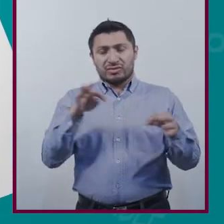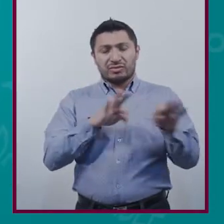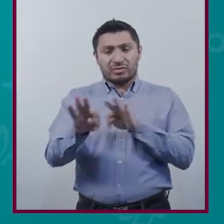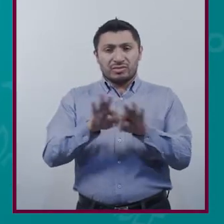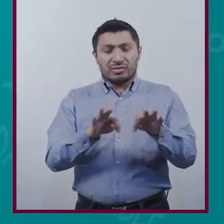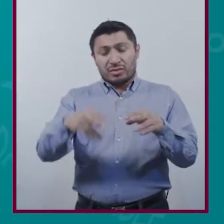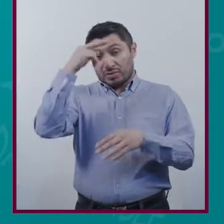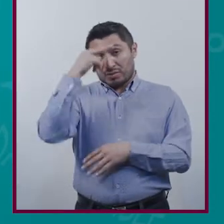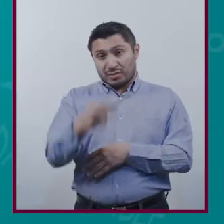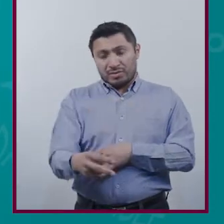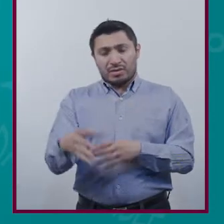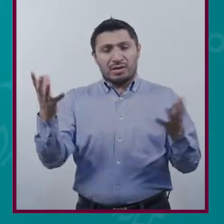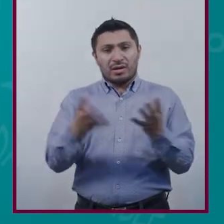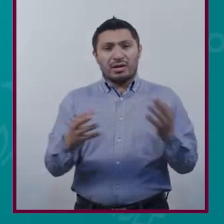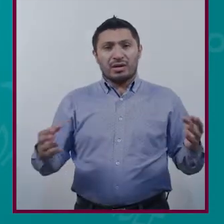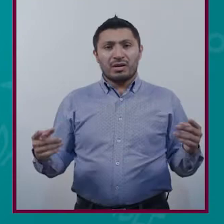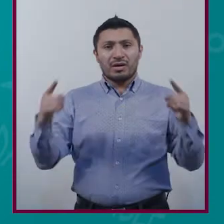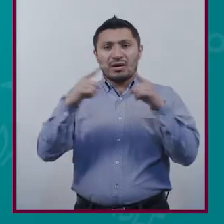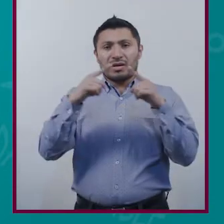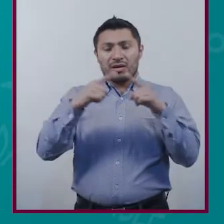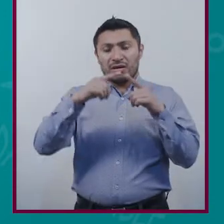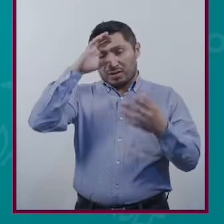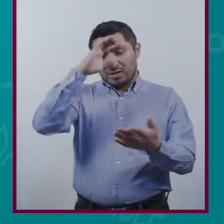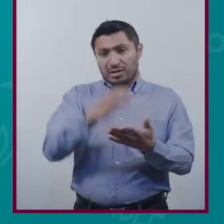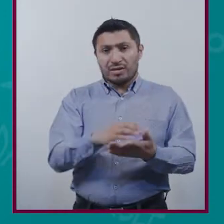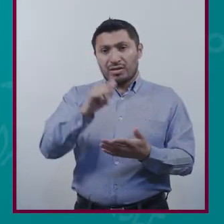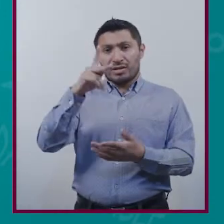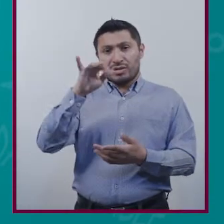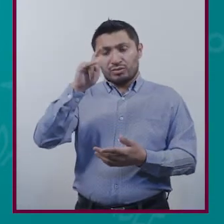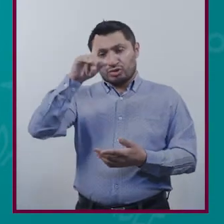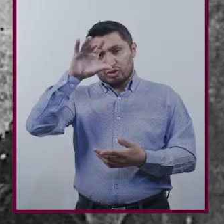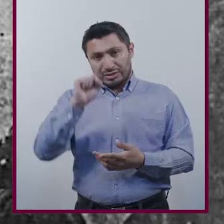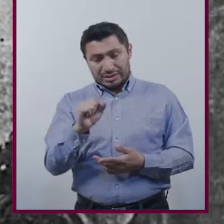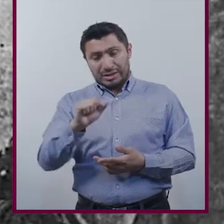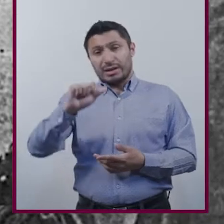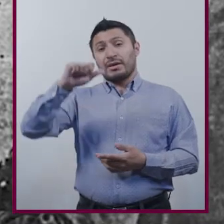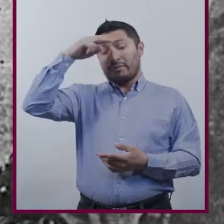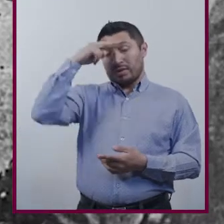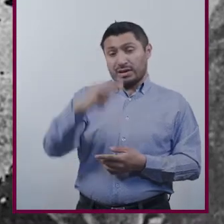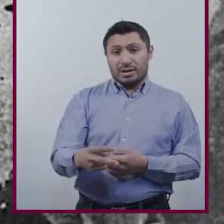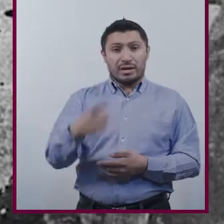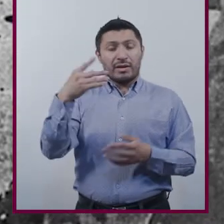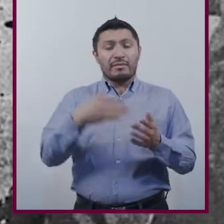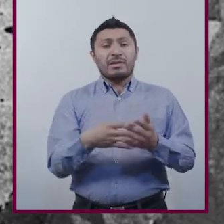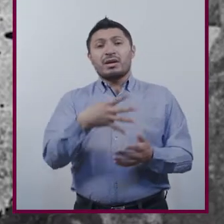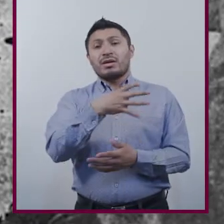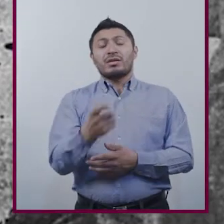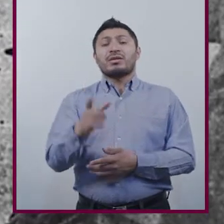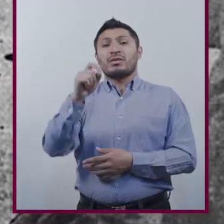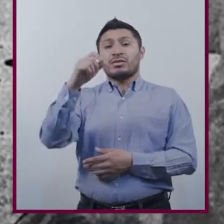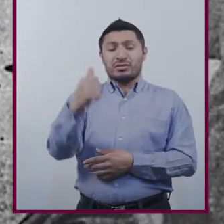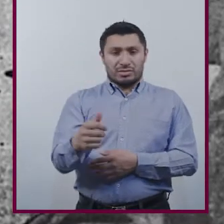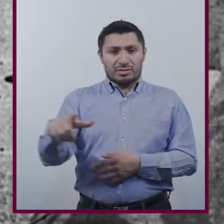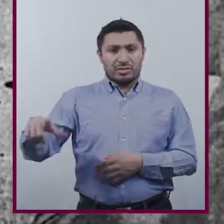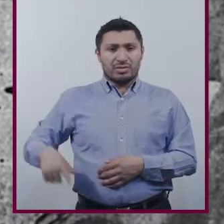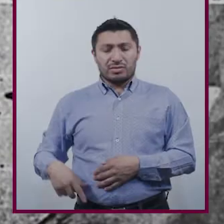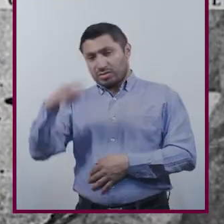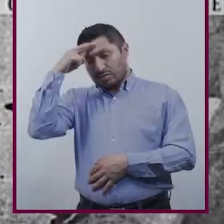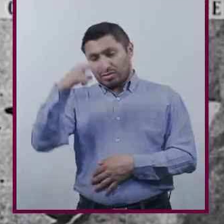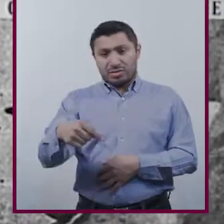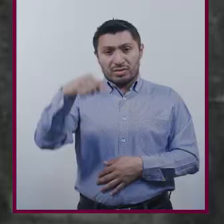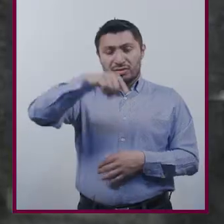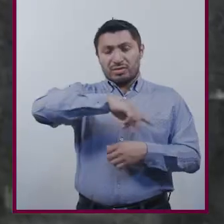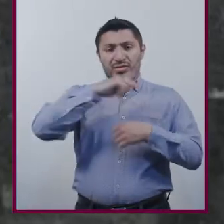Mexicana, se creó la Iglesia Católica Apostólica Mexicana. En 1926, el gobierno mexicano expulsó del